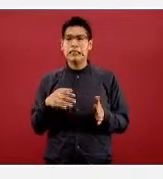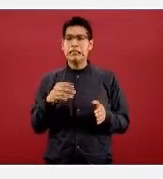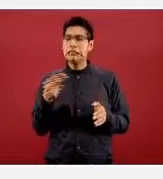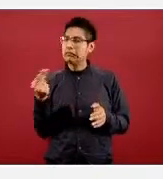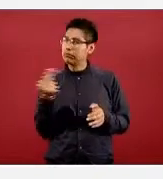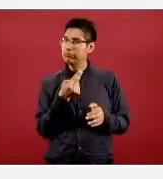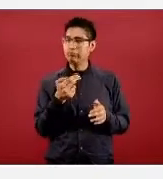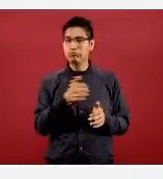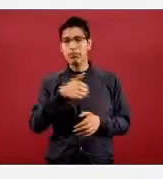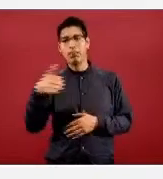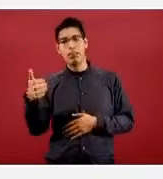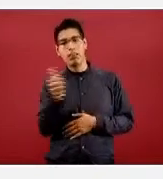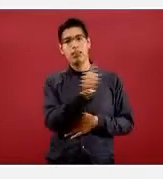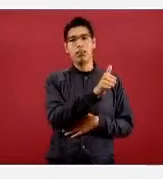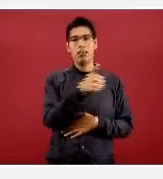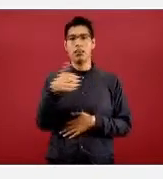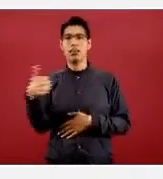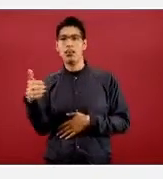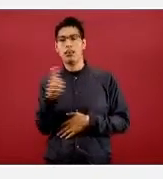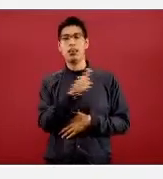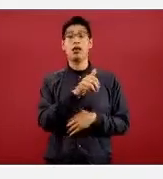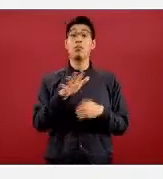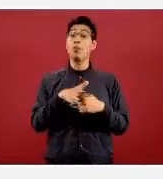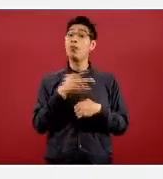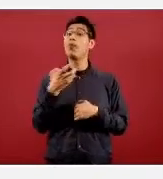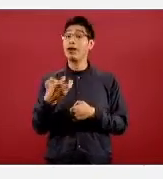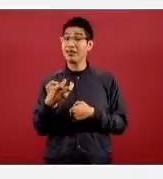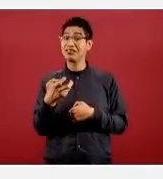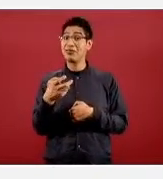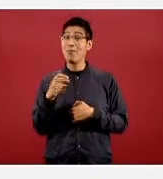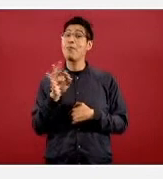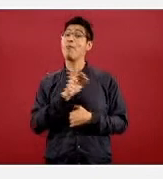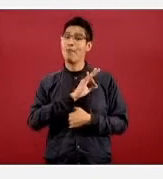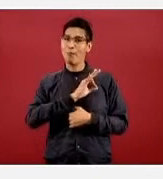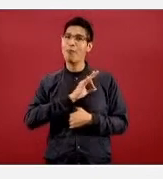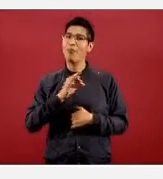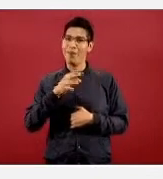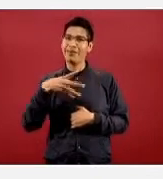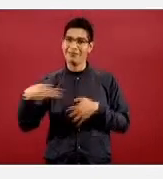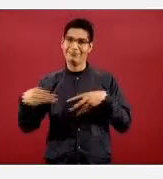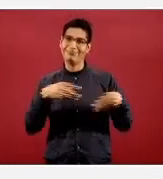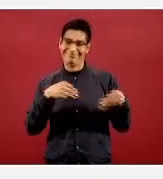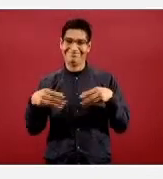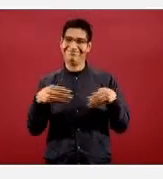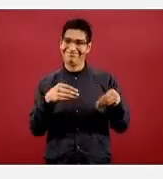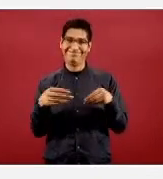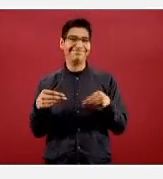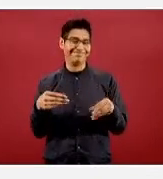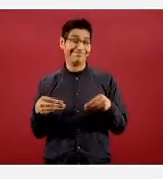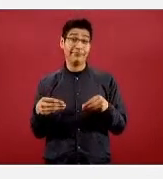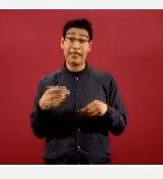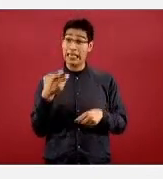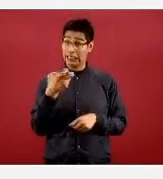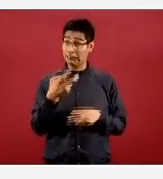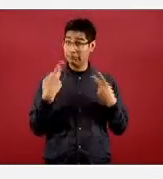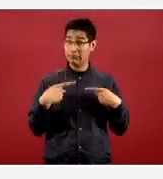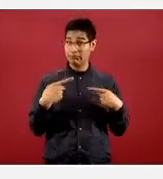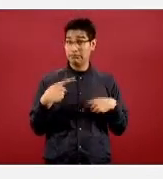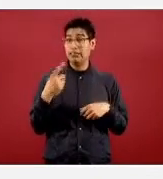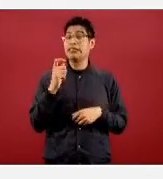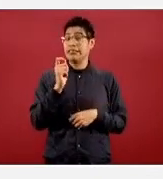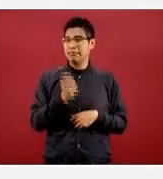lo tanto incrementan el riesgo de en un momento poder contagiarse. Es precisamente mucho del grupo que a través de las